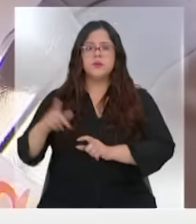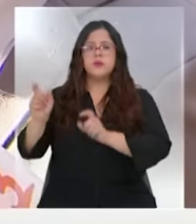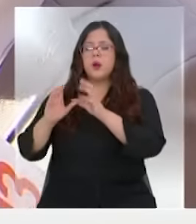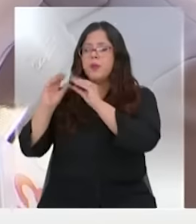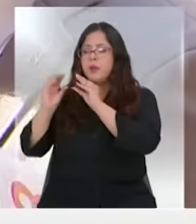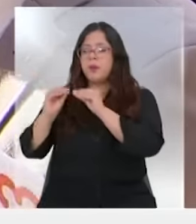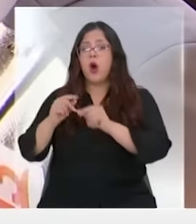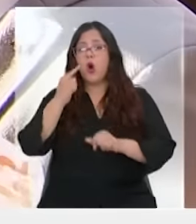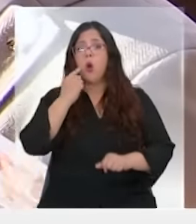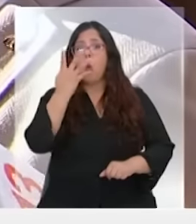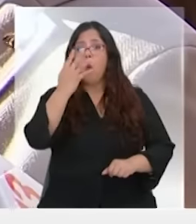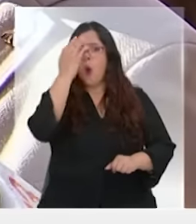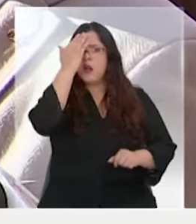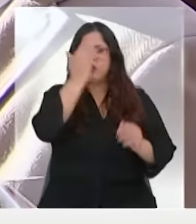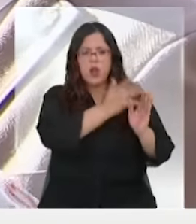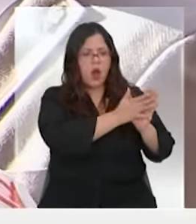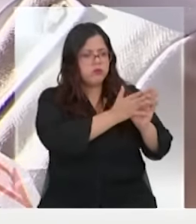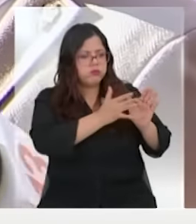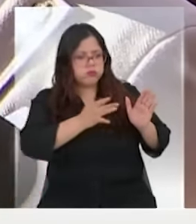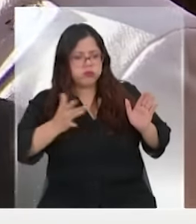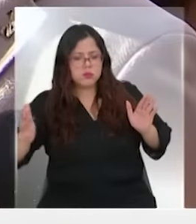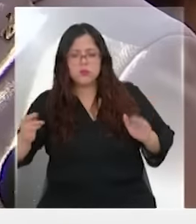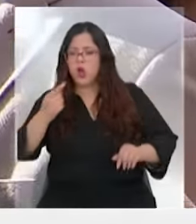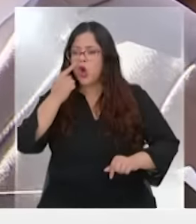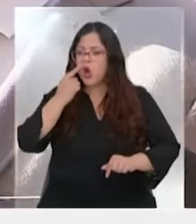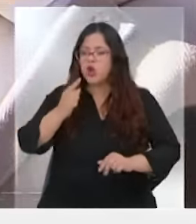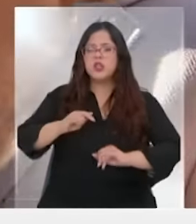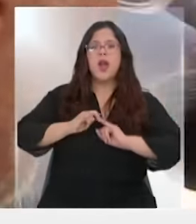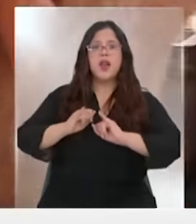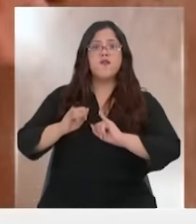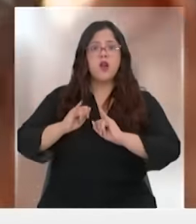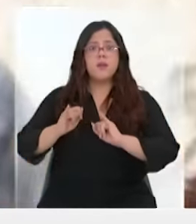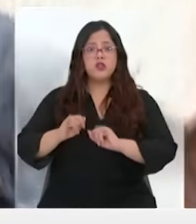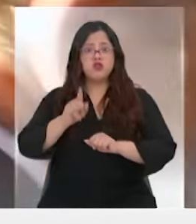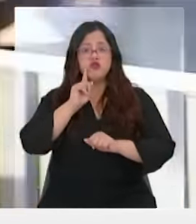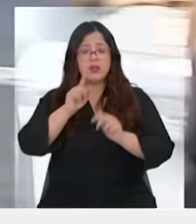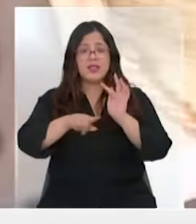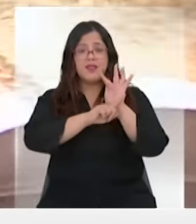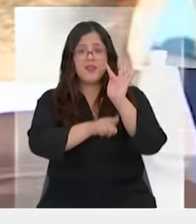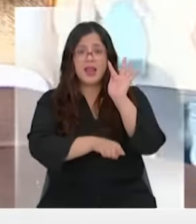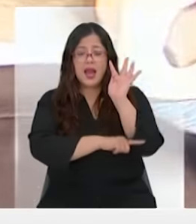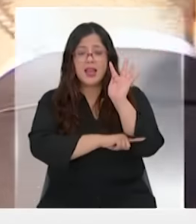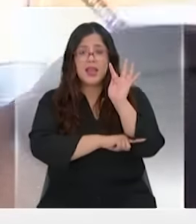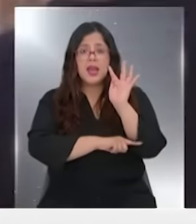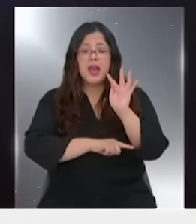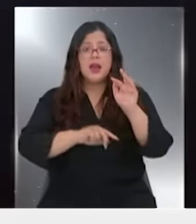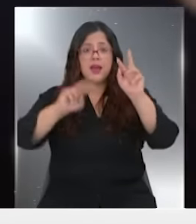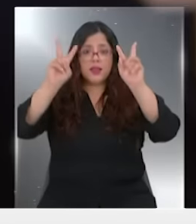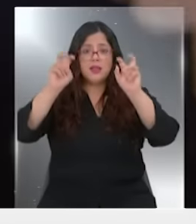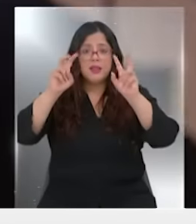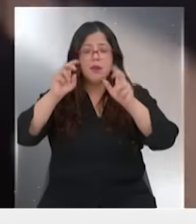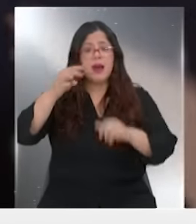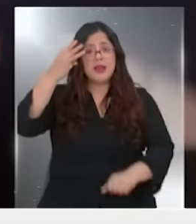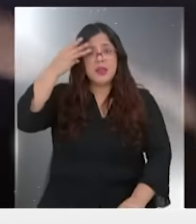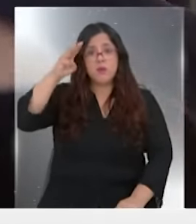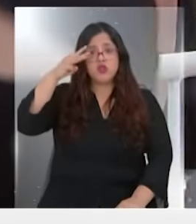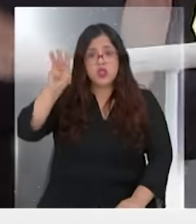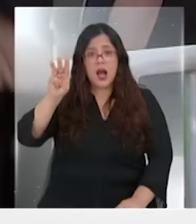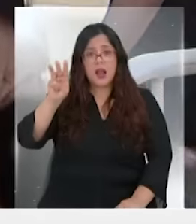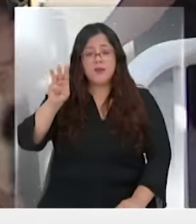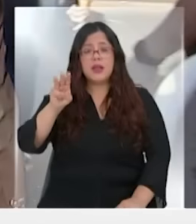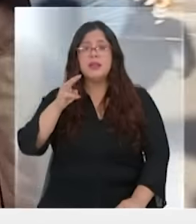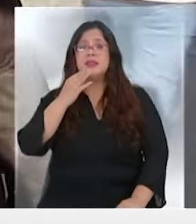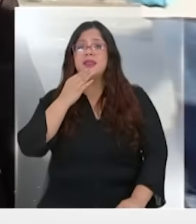No pasaron 4 días y después de conocer los antecedentes que tiene la Fiscalía de las operaciones de Monsalve,